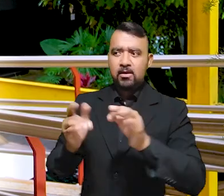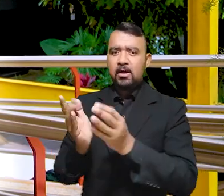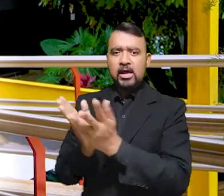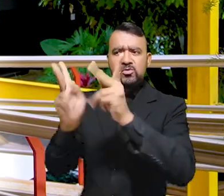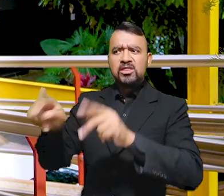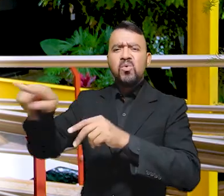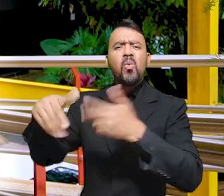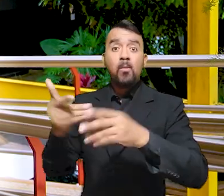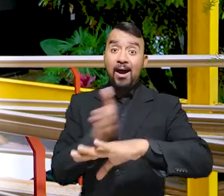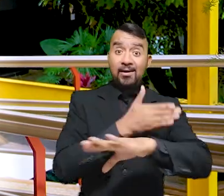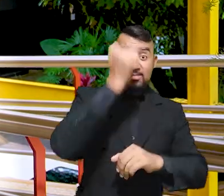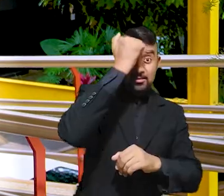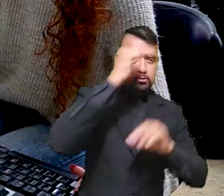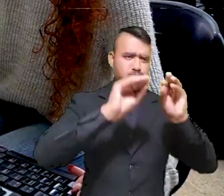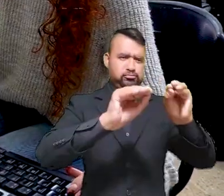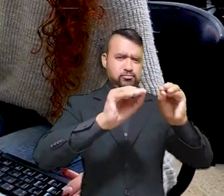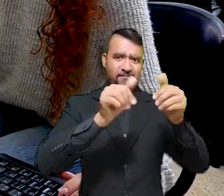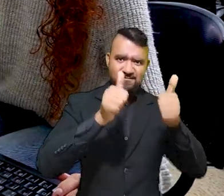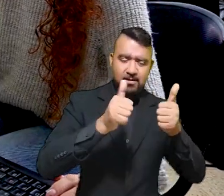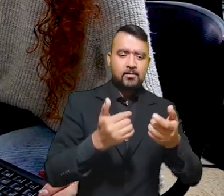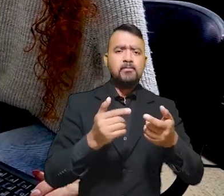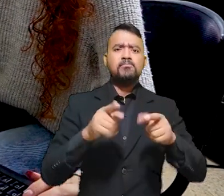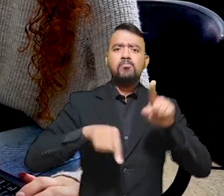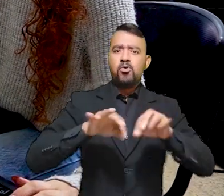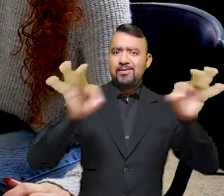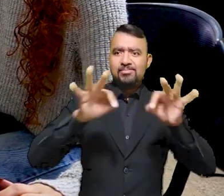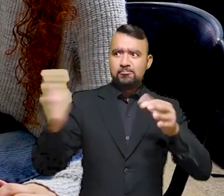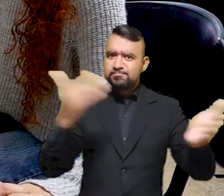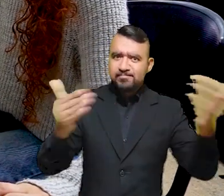Debemos trabajar mucho más en el tema de educación para los docentes y